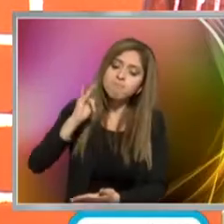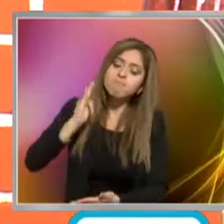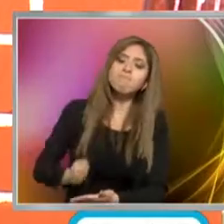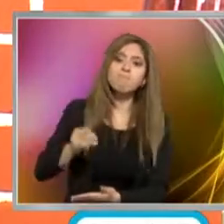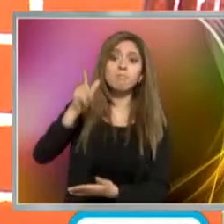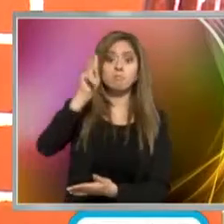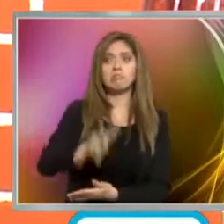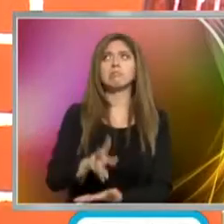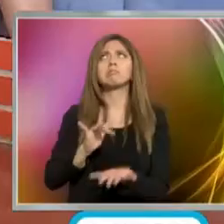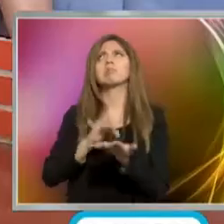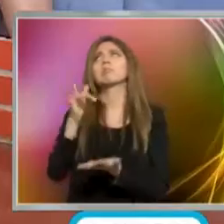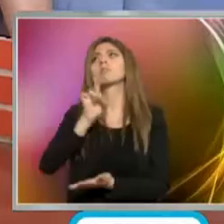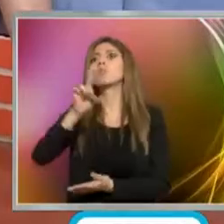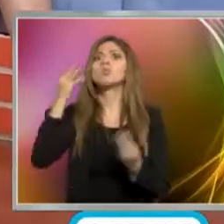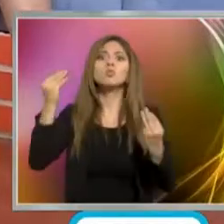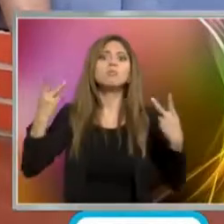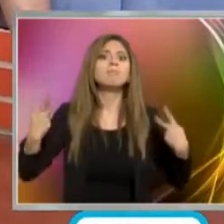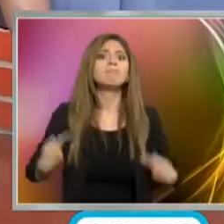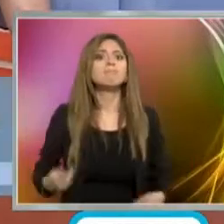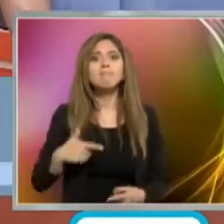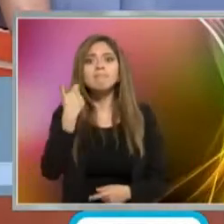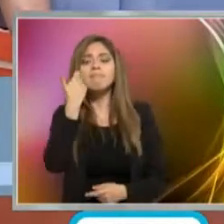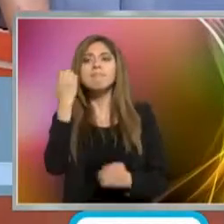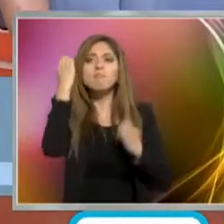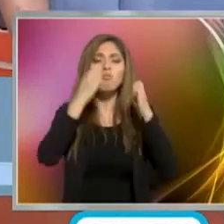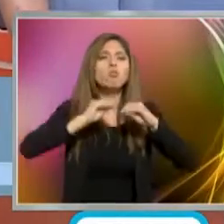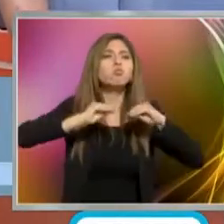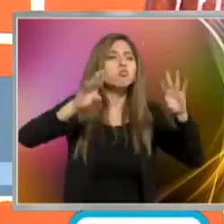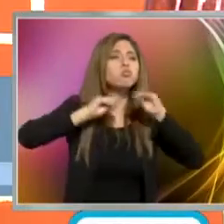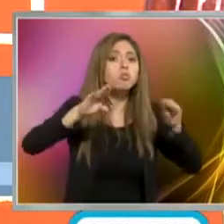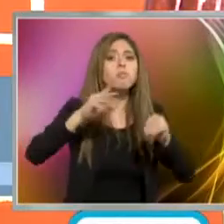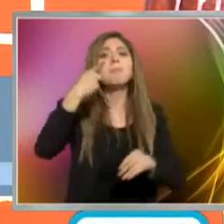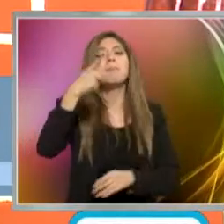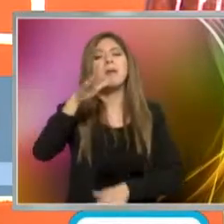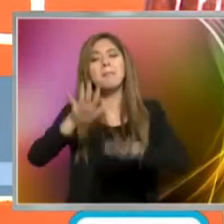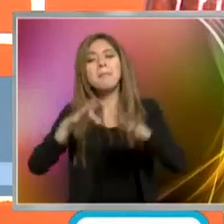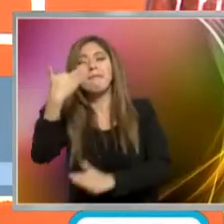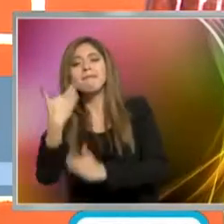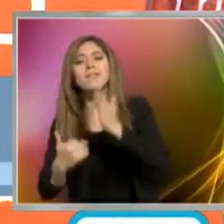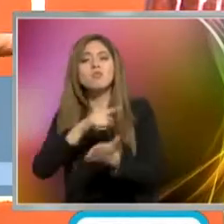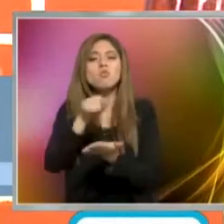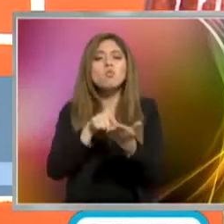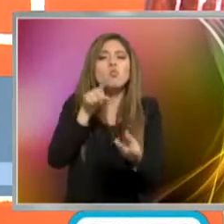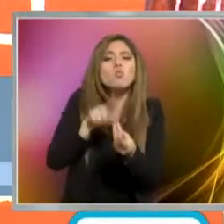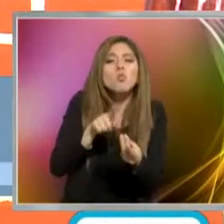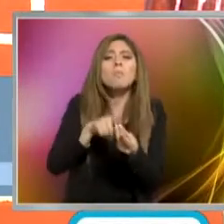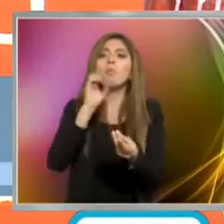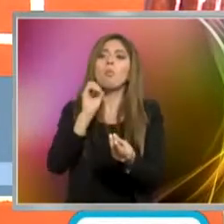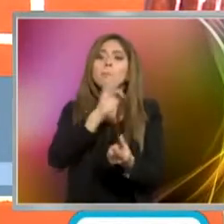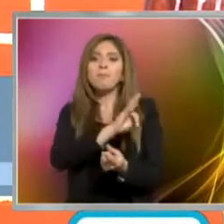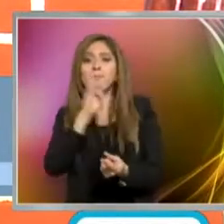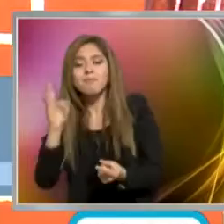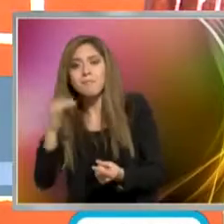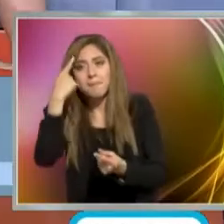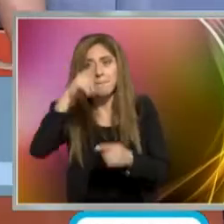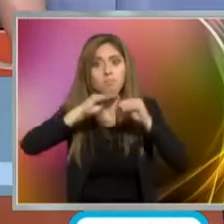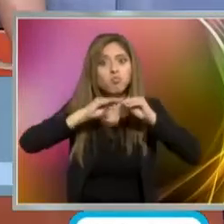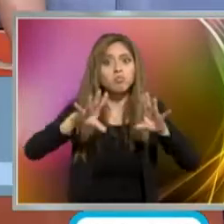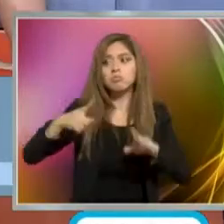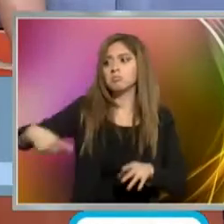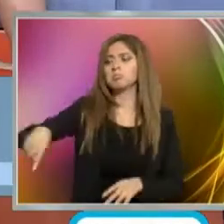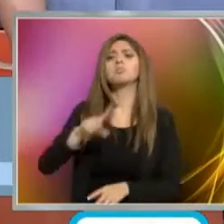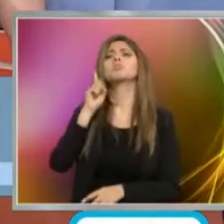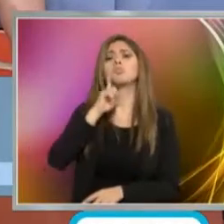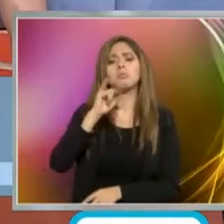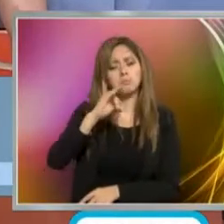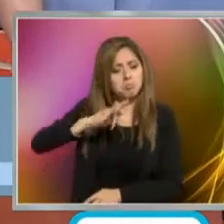muchos artistas, muchas que quieren exponer. Claro. Lo único que nos falta es como el lugar y las fechas para poner, y en ese momento todas estamos